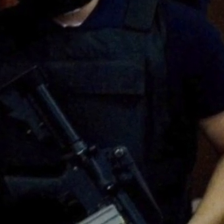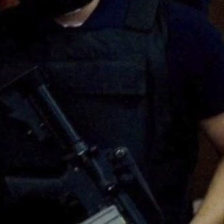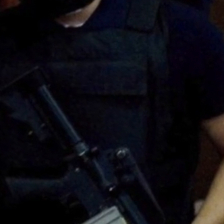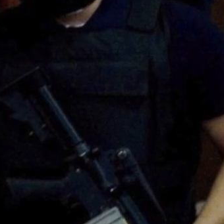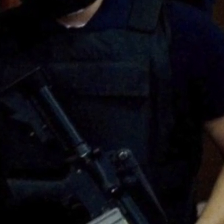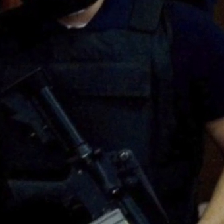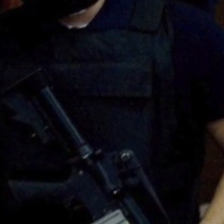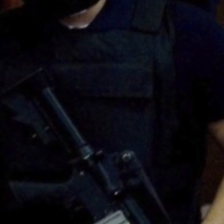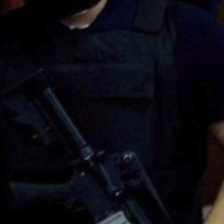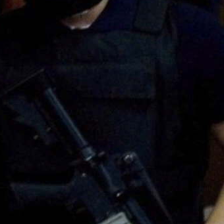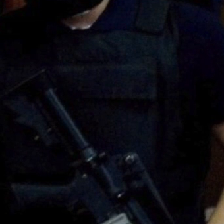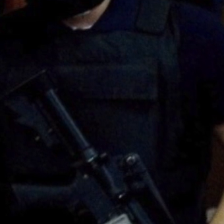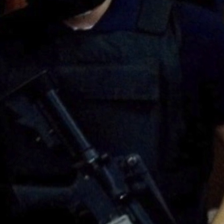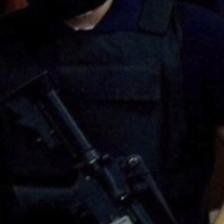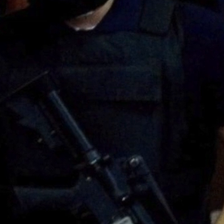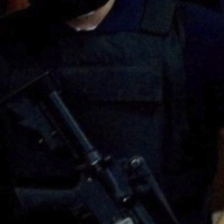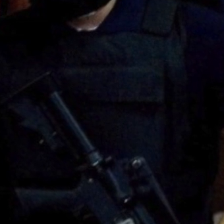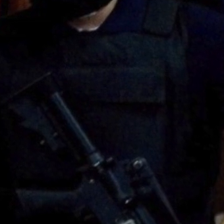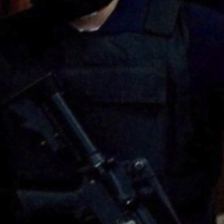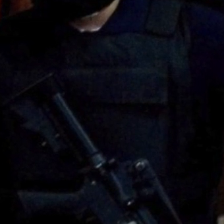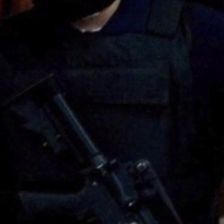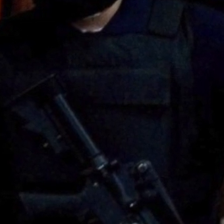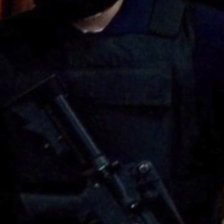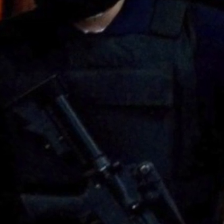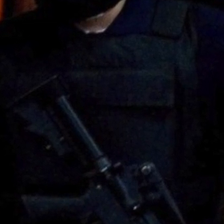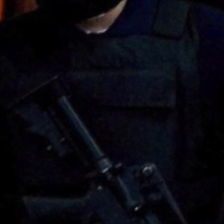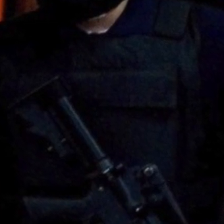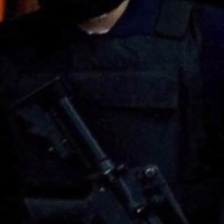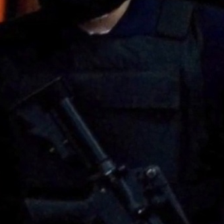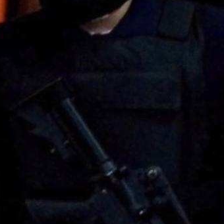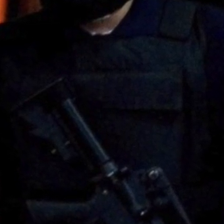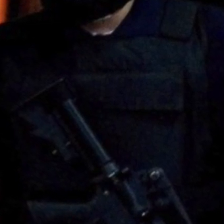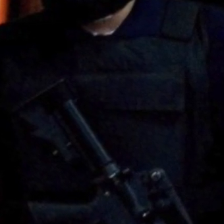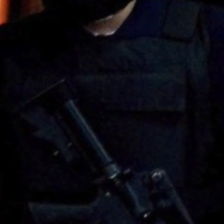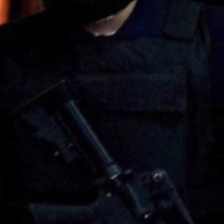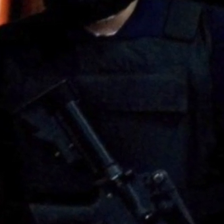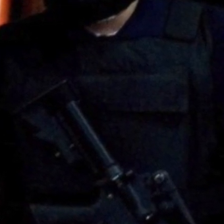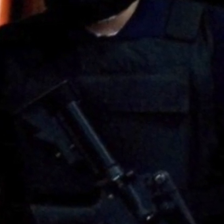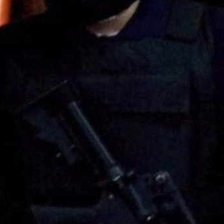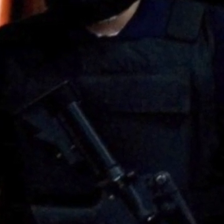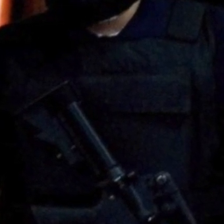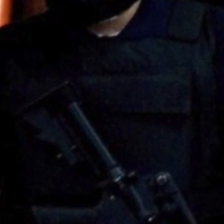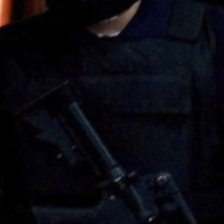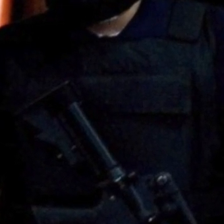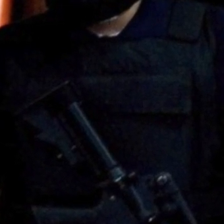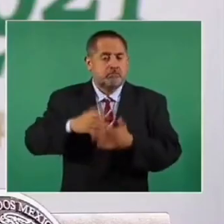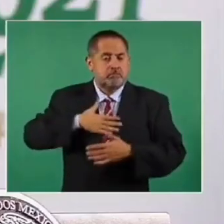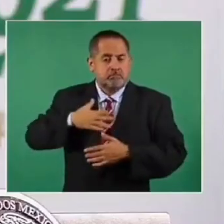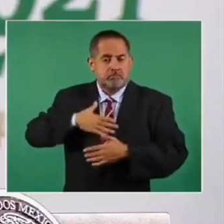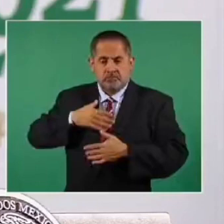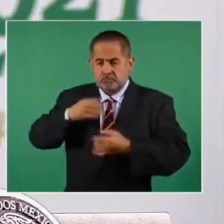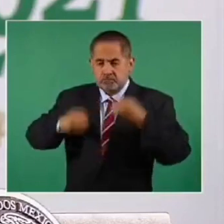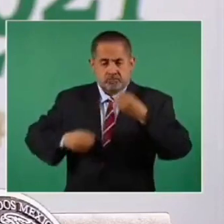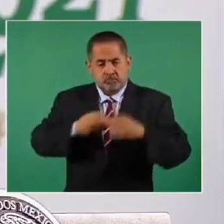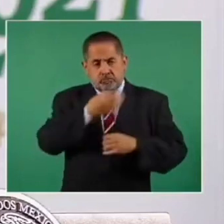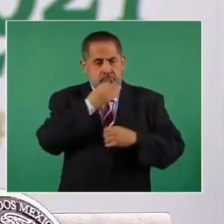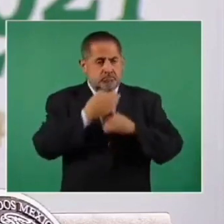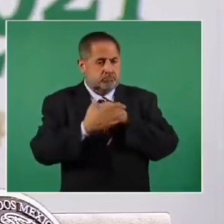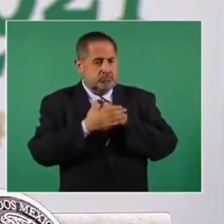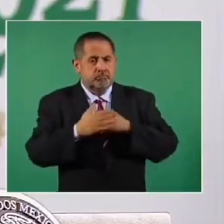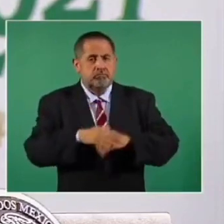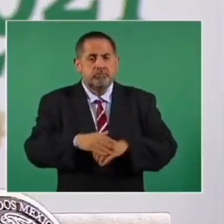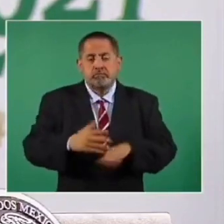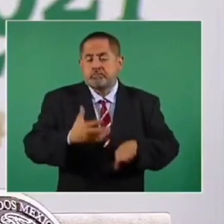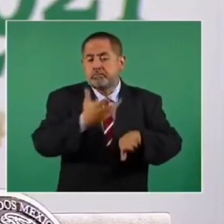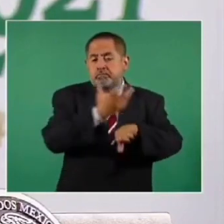por la agencia, la página de información sobre el capo sería actualizada para el final del día. Por su parte, el